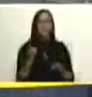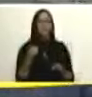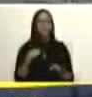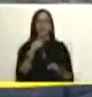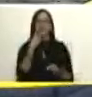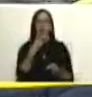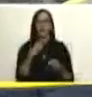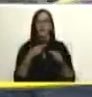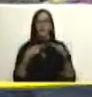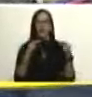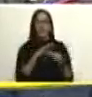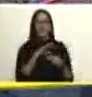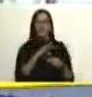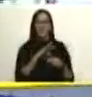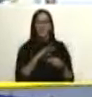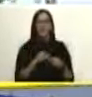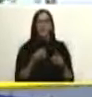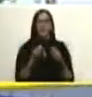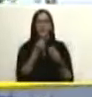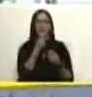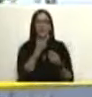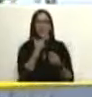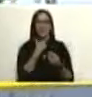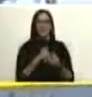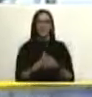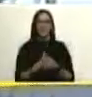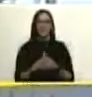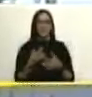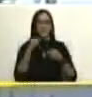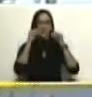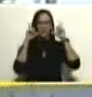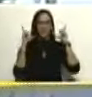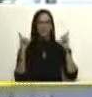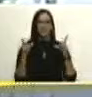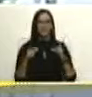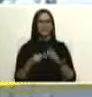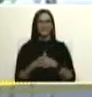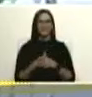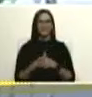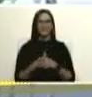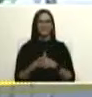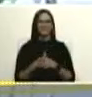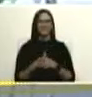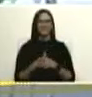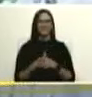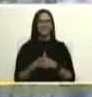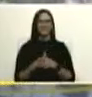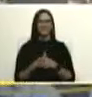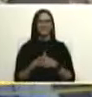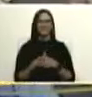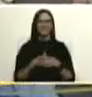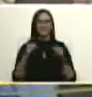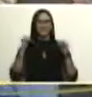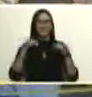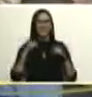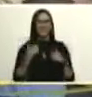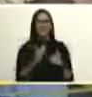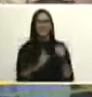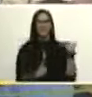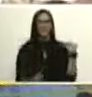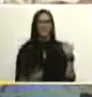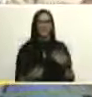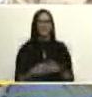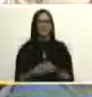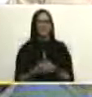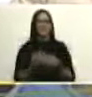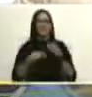vi por las redes sociales. Muy bonita. Impresionante. Y hoy, presidente, salí un rato del